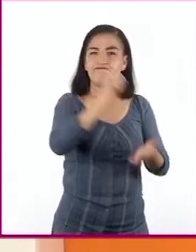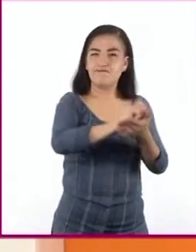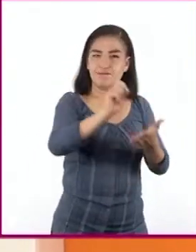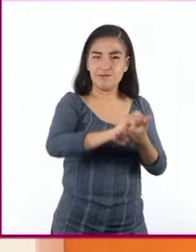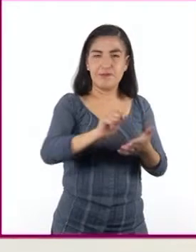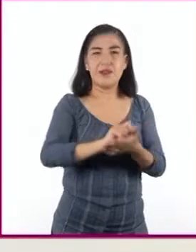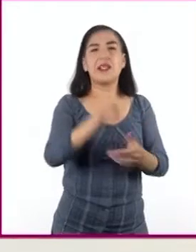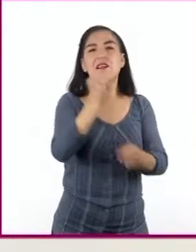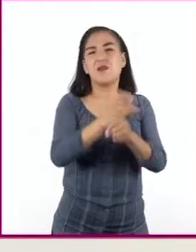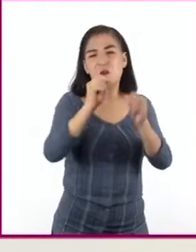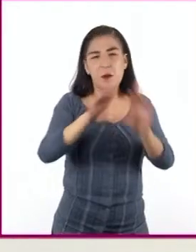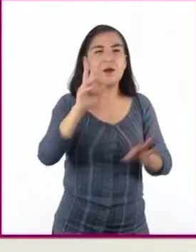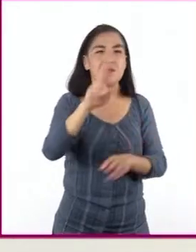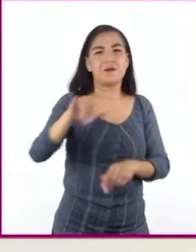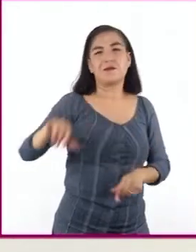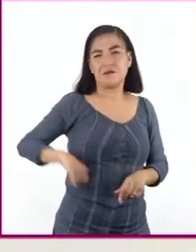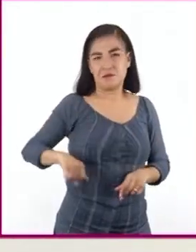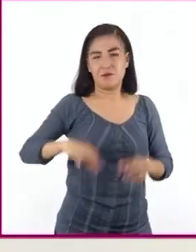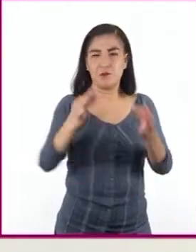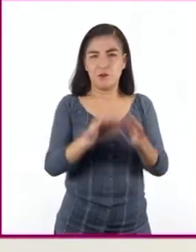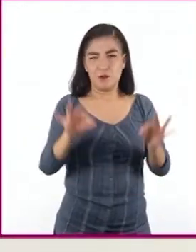importantes.